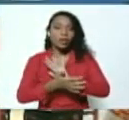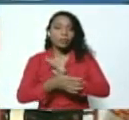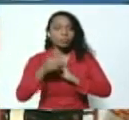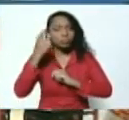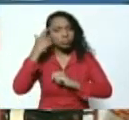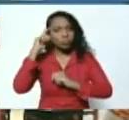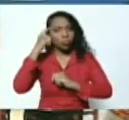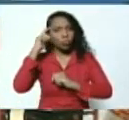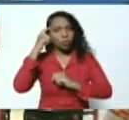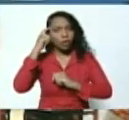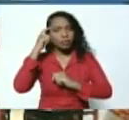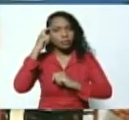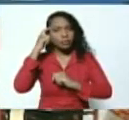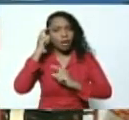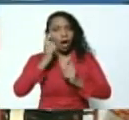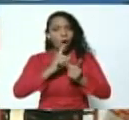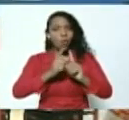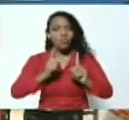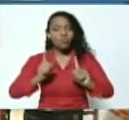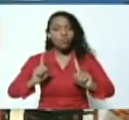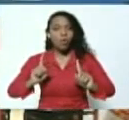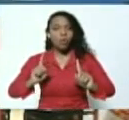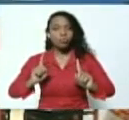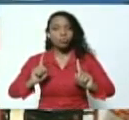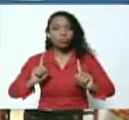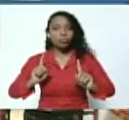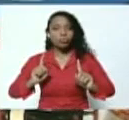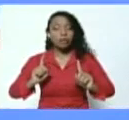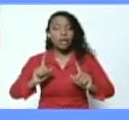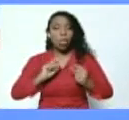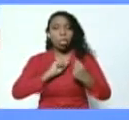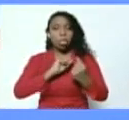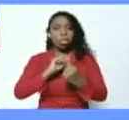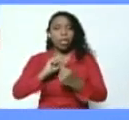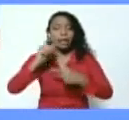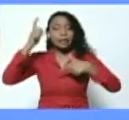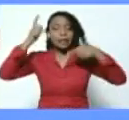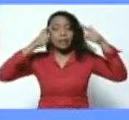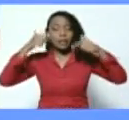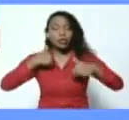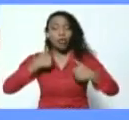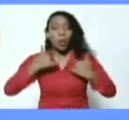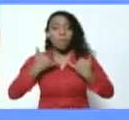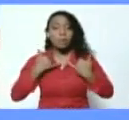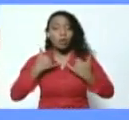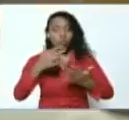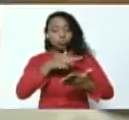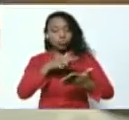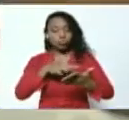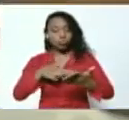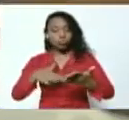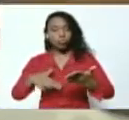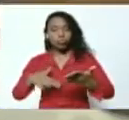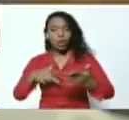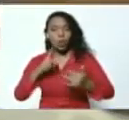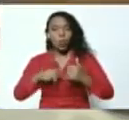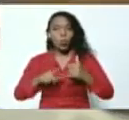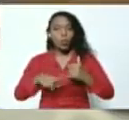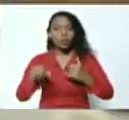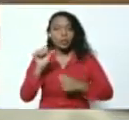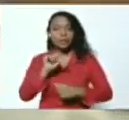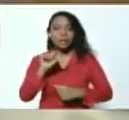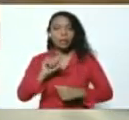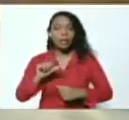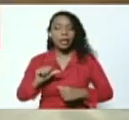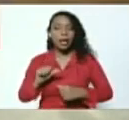recordé algunos de los discursos de Chávez que estuve yo mismo leyendo en las últimas semanas,